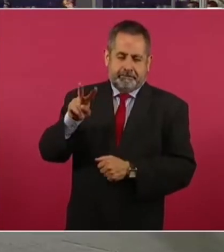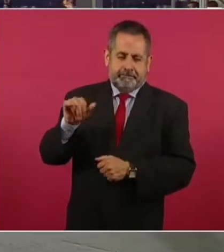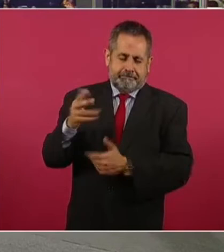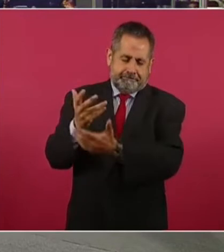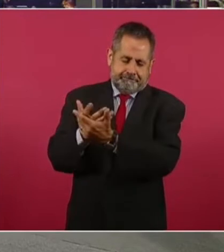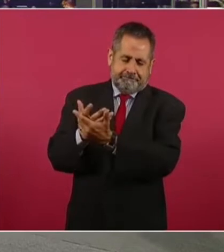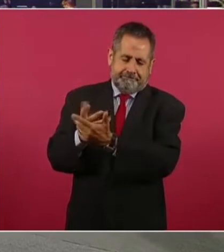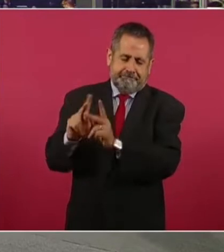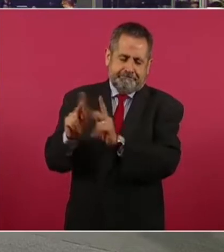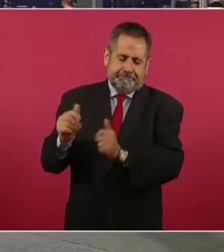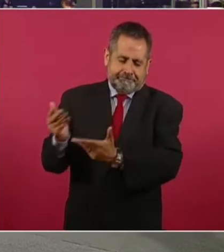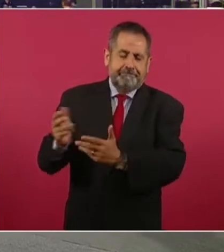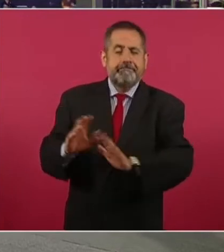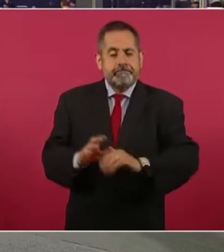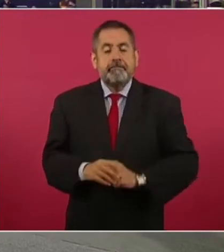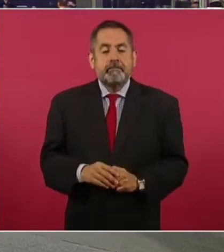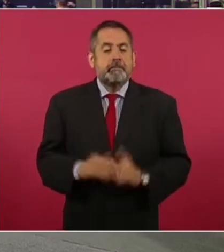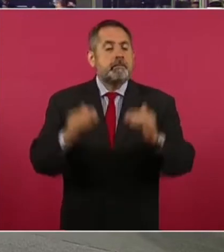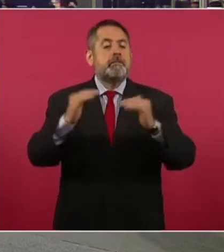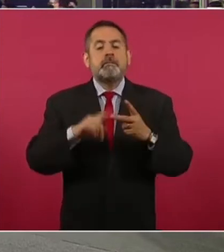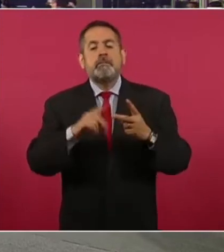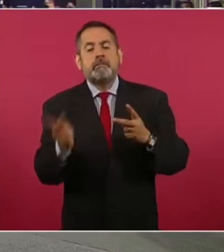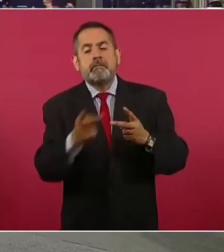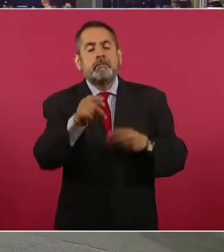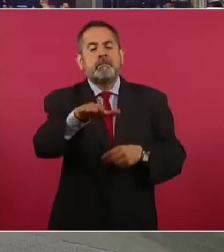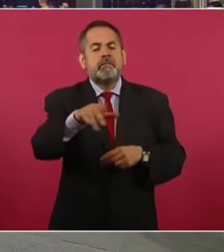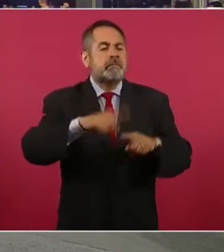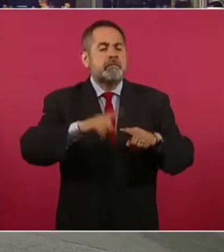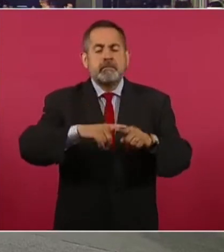Vamos a seguir. Juan Carlos